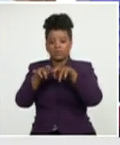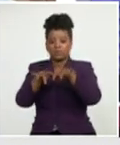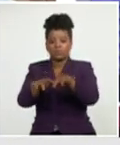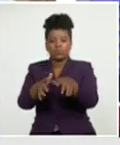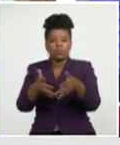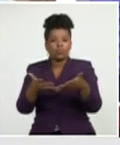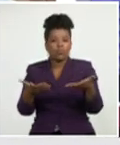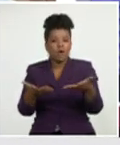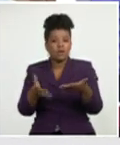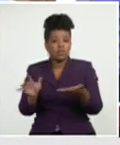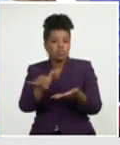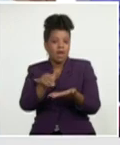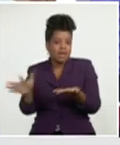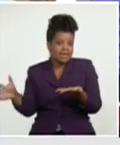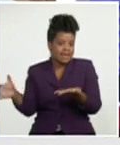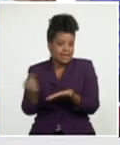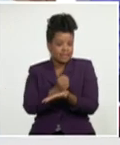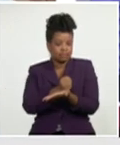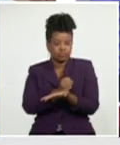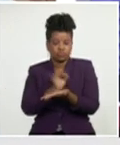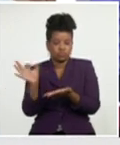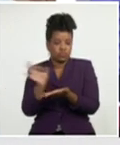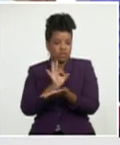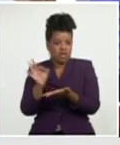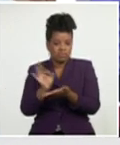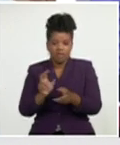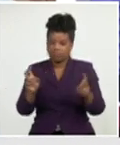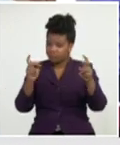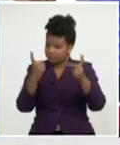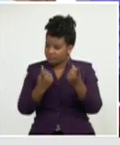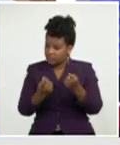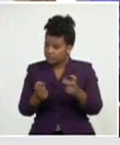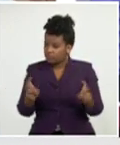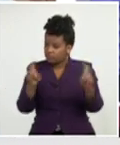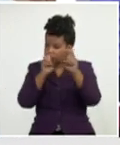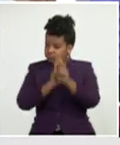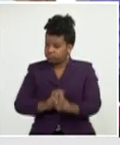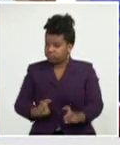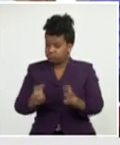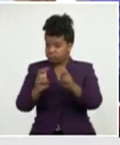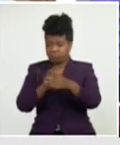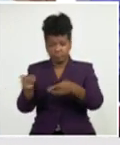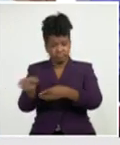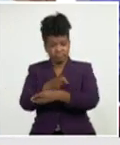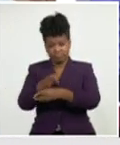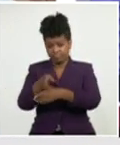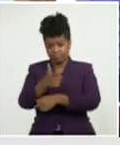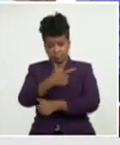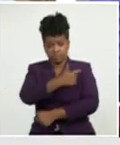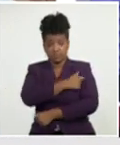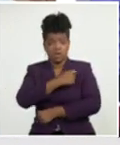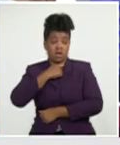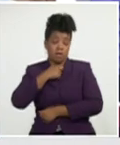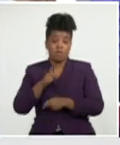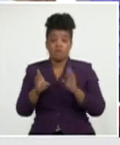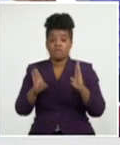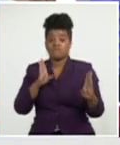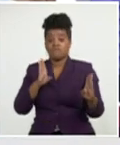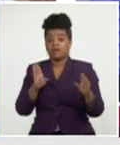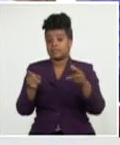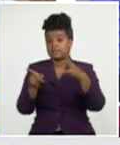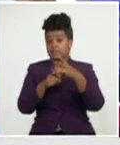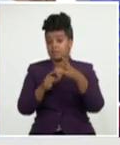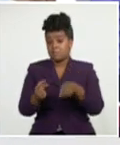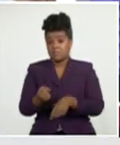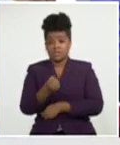eliminar la aportación del virus en la nasofaringe. O sea, son dos efectos diferentes de las vacunas. Digamos que en el fase 3, la apuesta principal